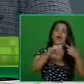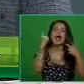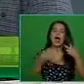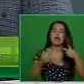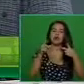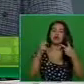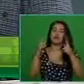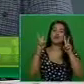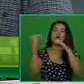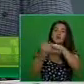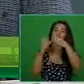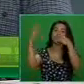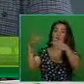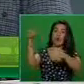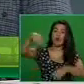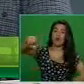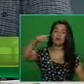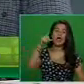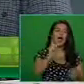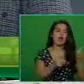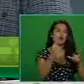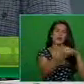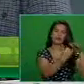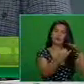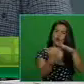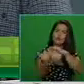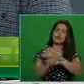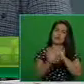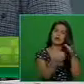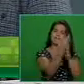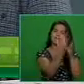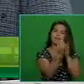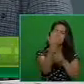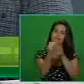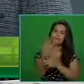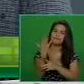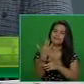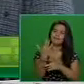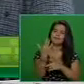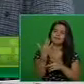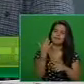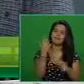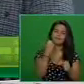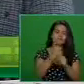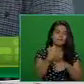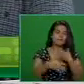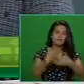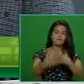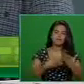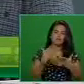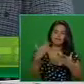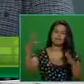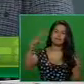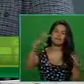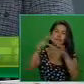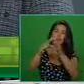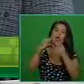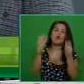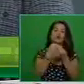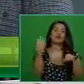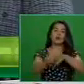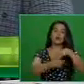institucionalidad. Hay instituciones que han nacido al calor y al amparo de la